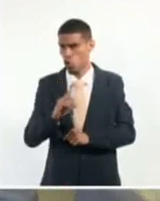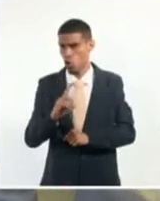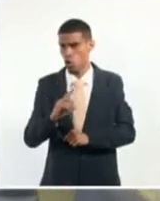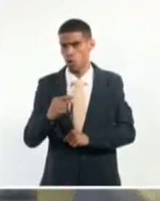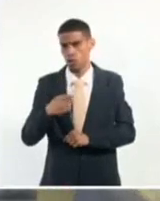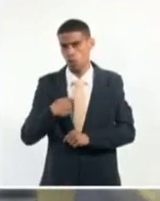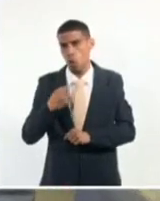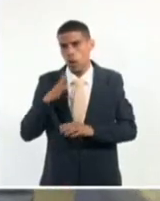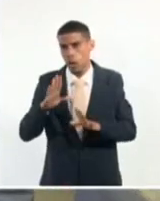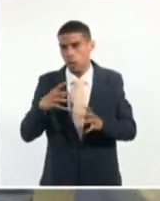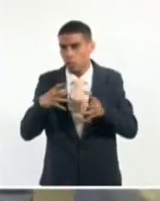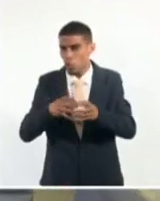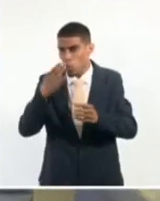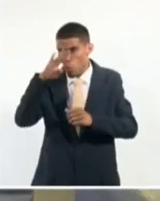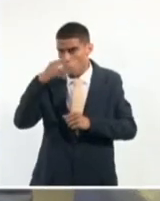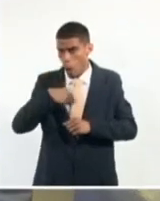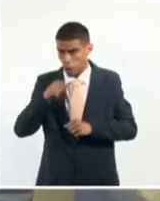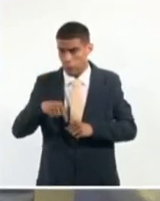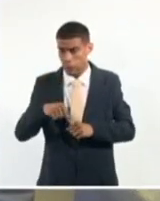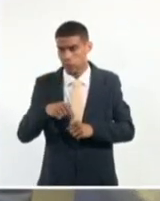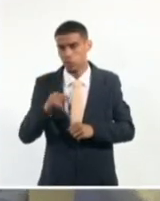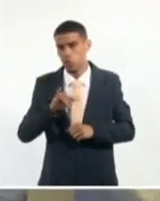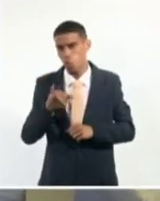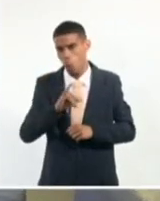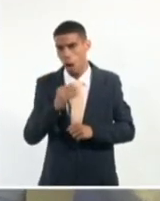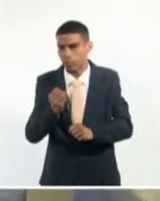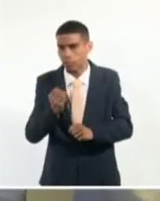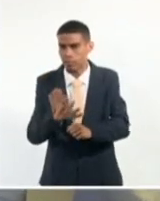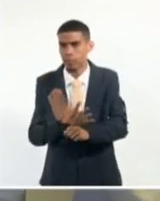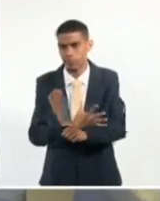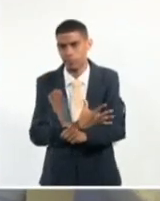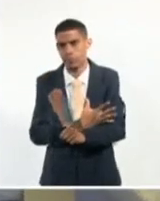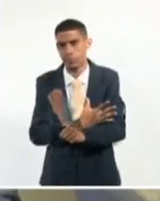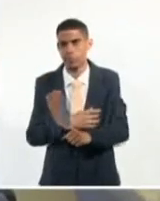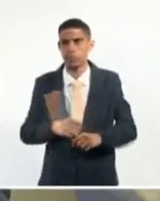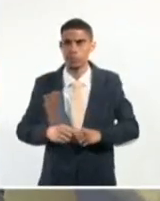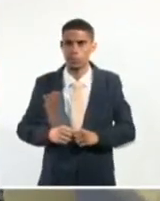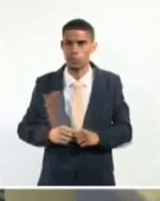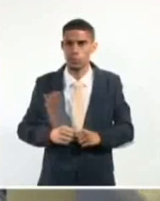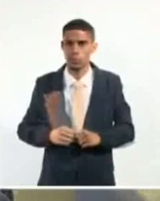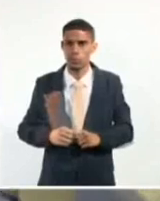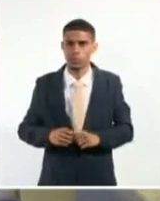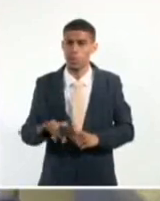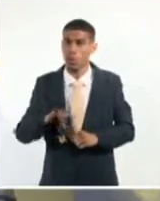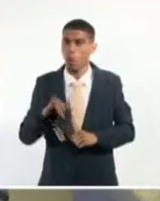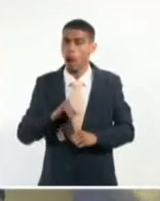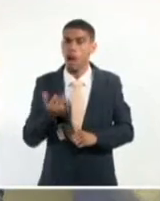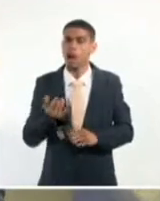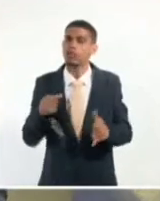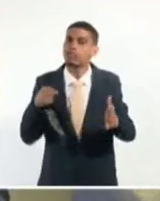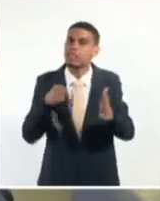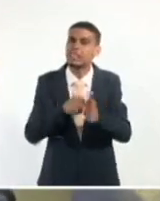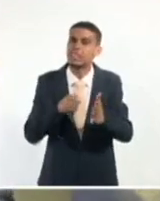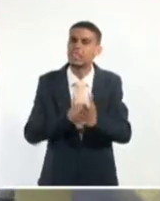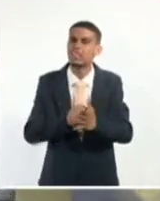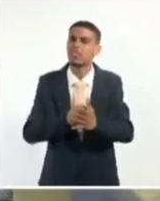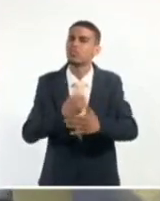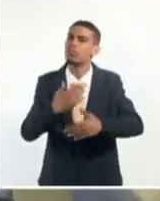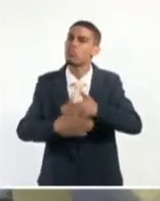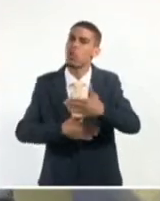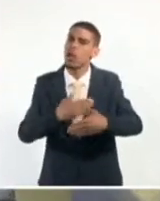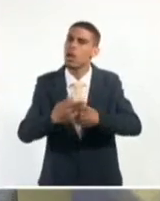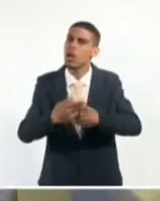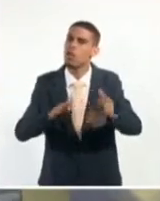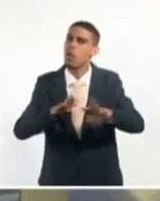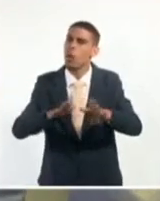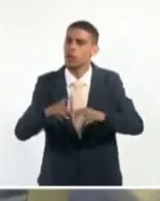toda la delegación lo está. Y también en la adversidad, en enfrentar la adversidad, en enfrentar los